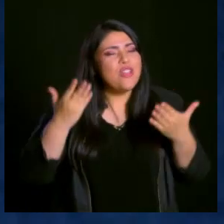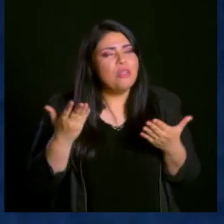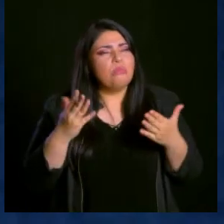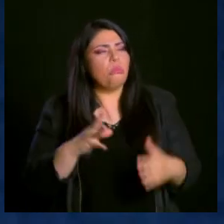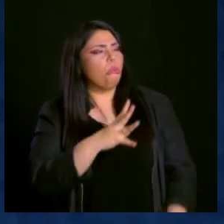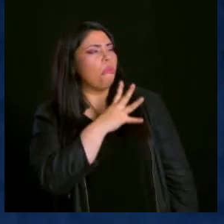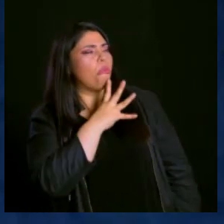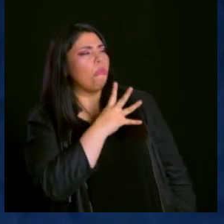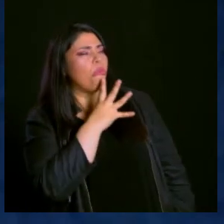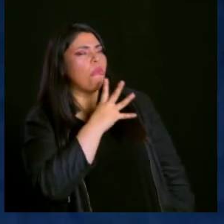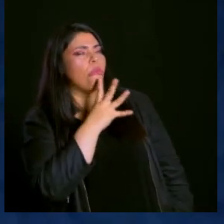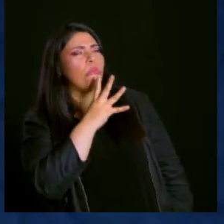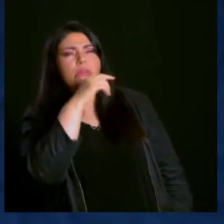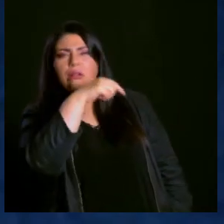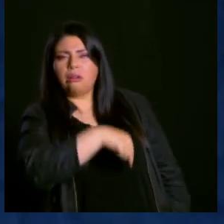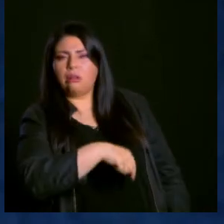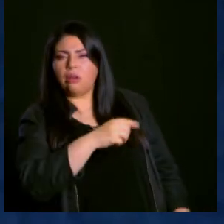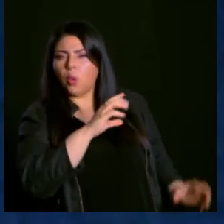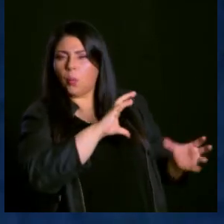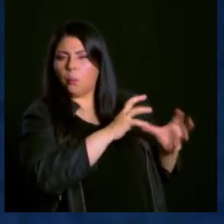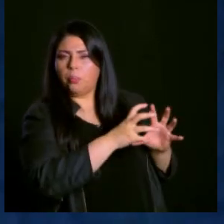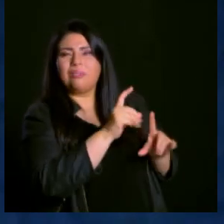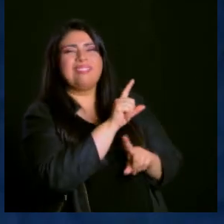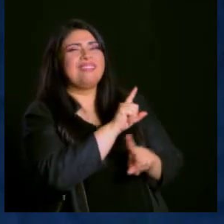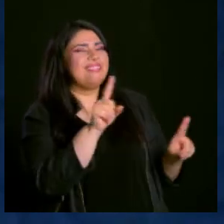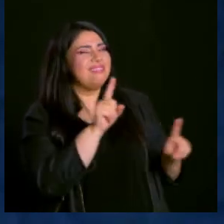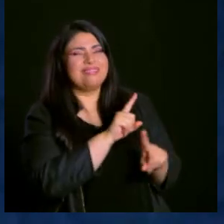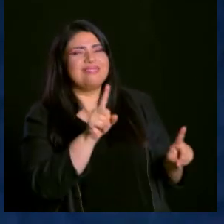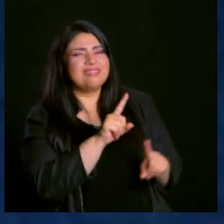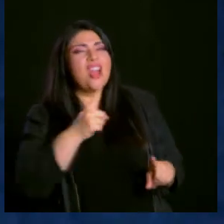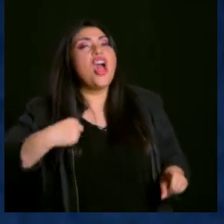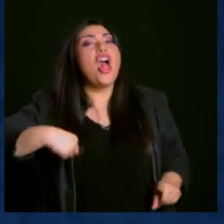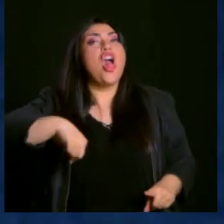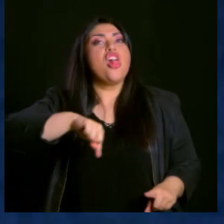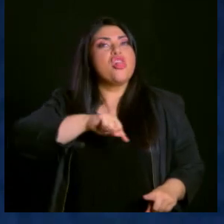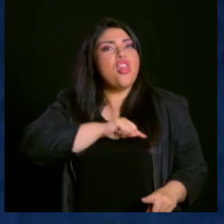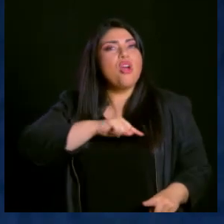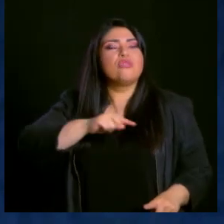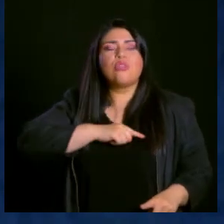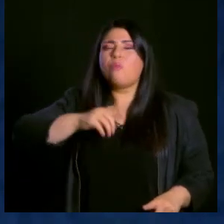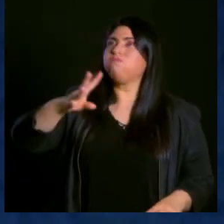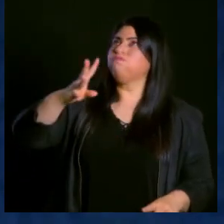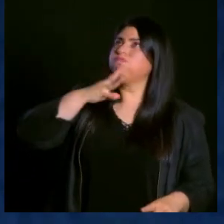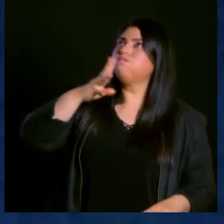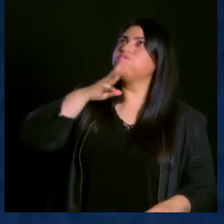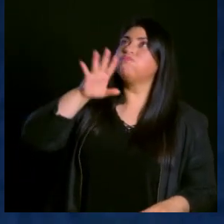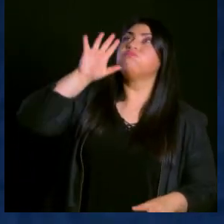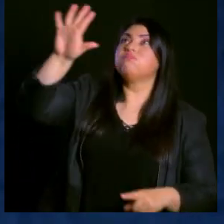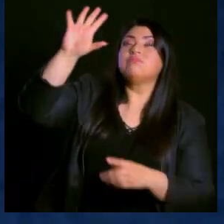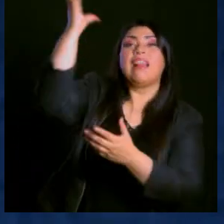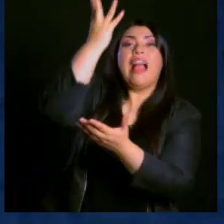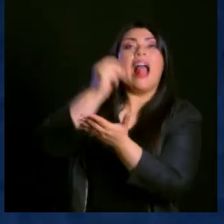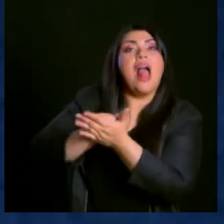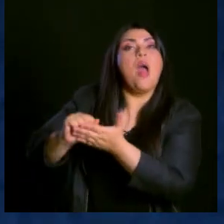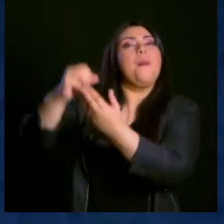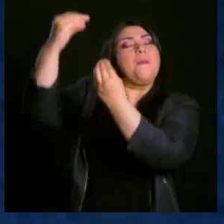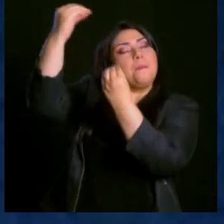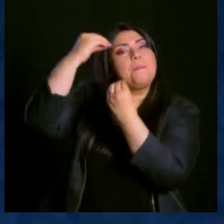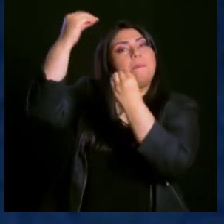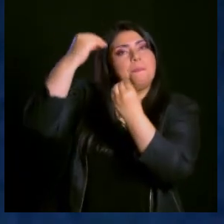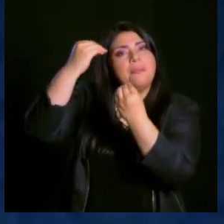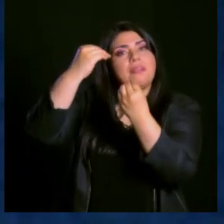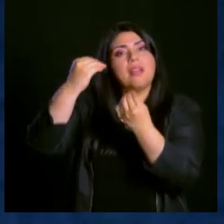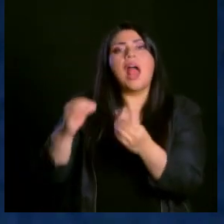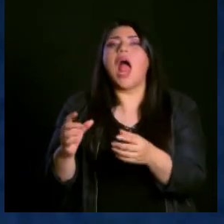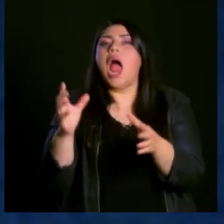con palabras enseñadas por sabiduría humana sino con las que enseña el espíritu acomodándolo